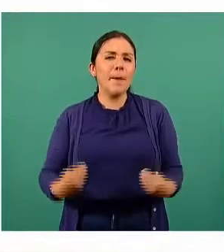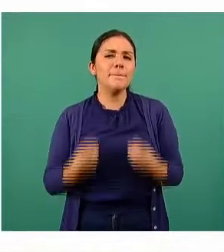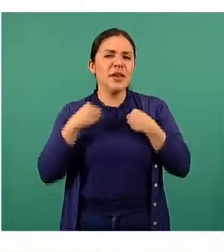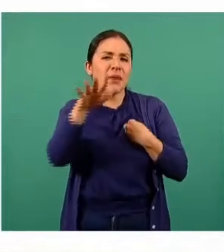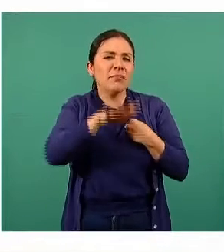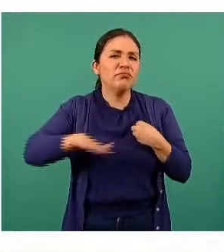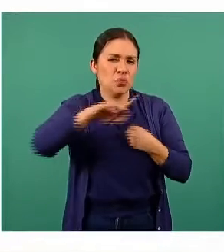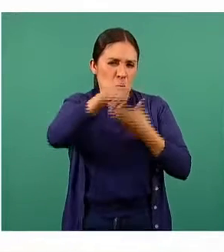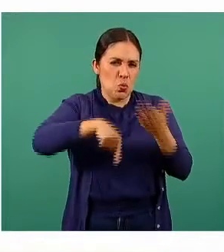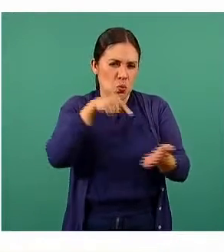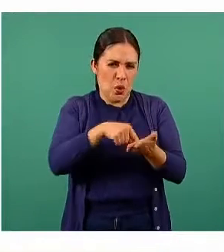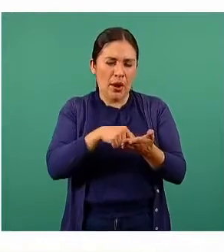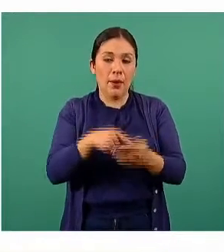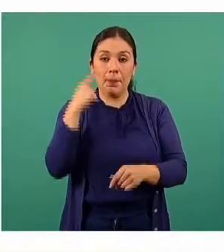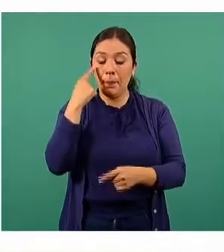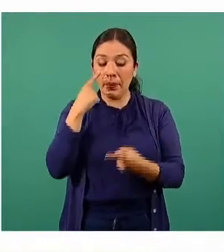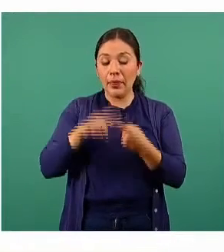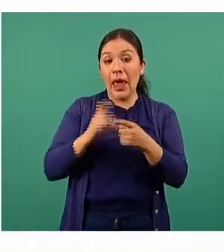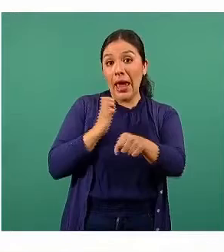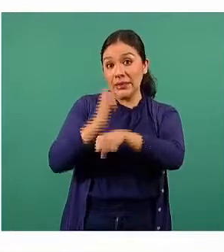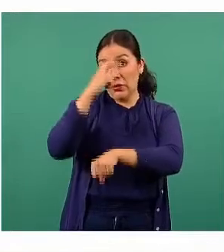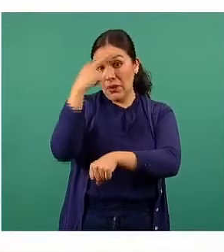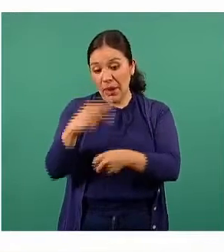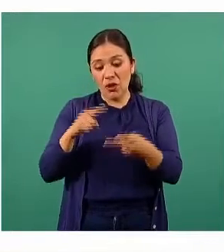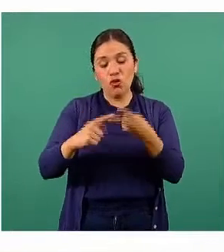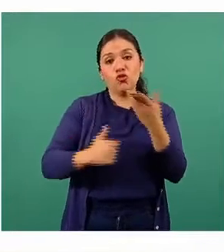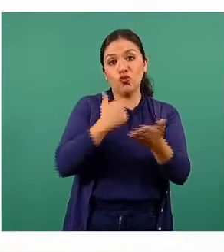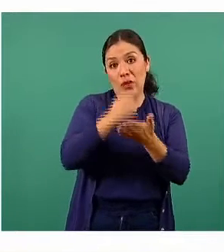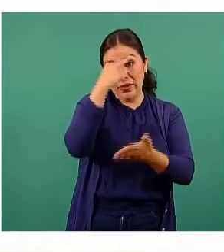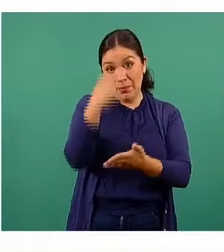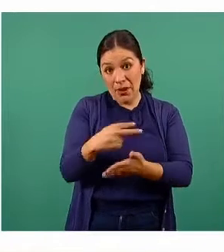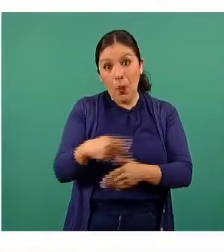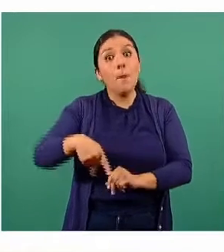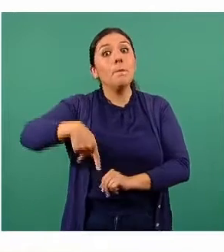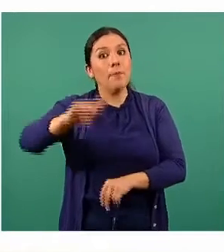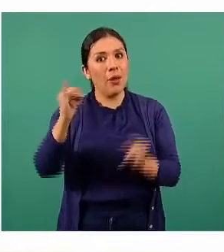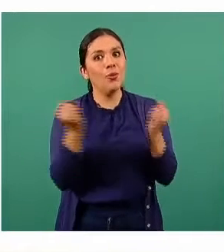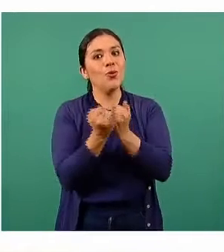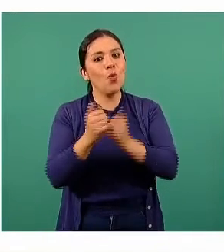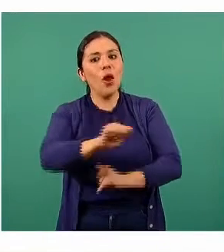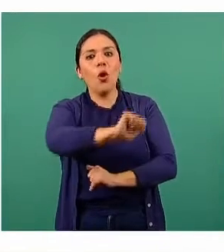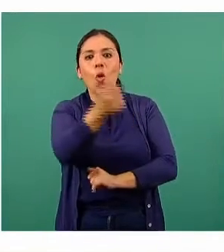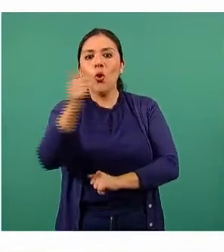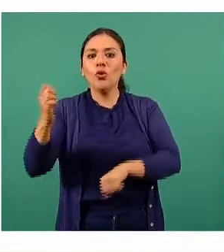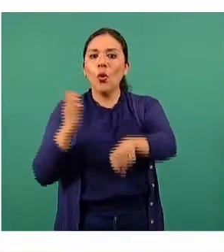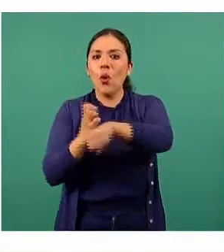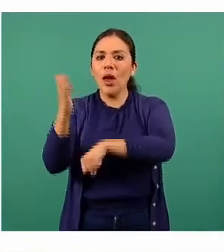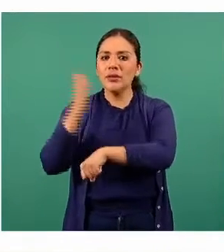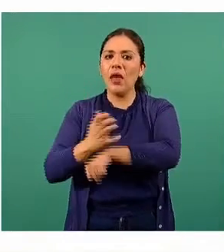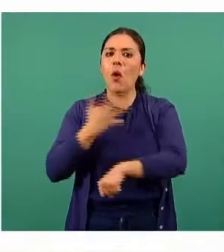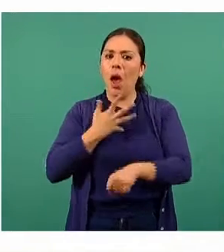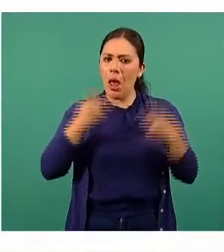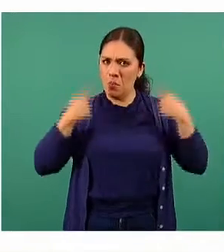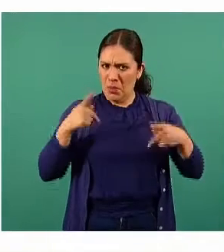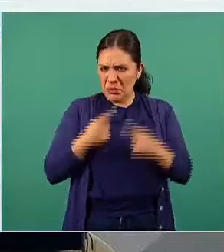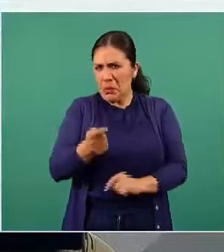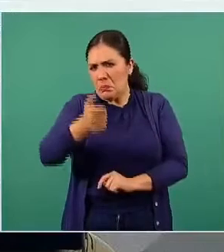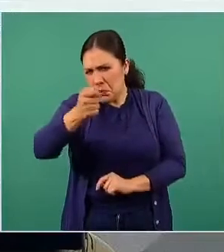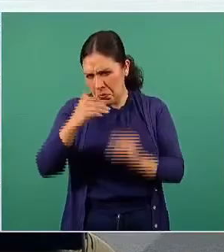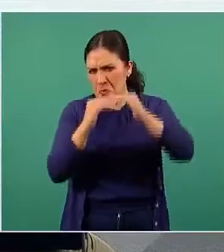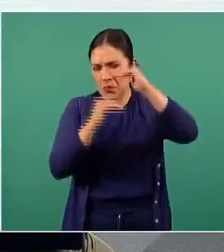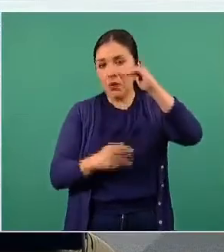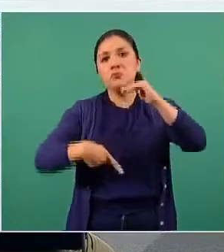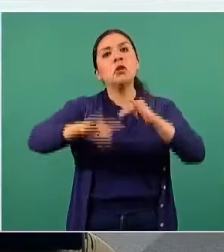a nivel nacional, el Estado de México, la Ciudad de México, pero no se quedan atrás otras que a pesar de tener menos población